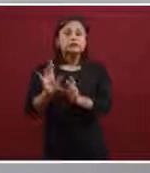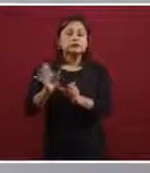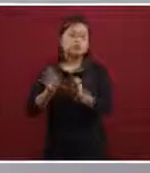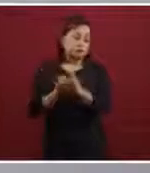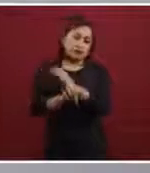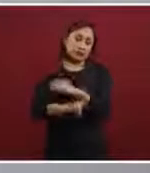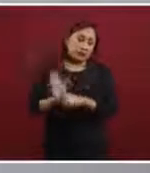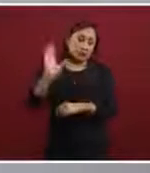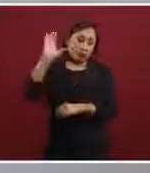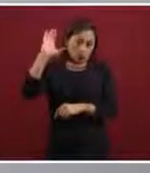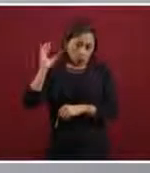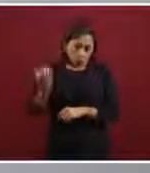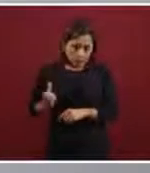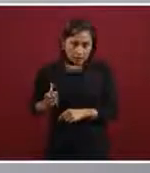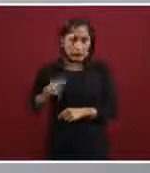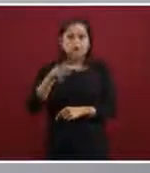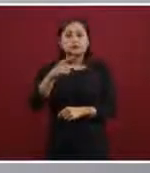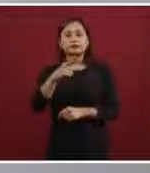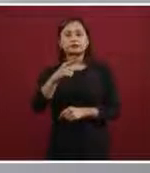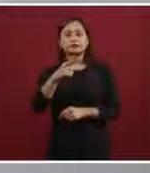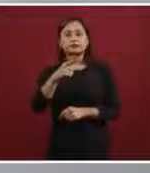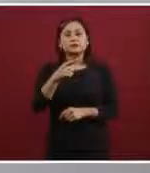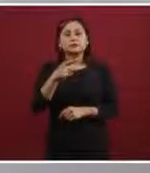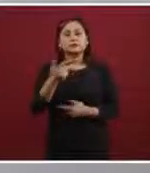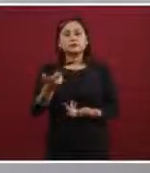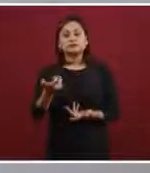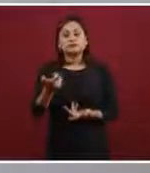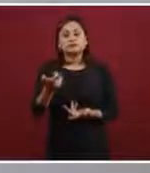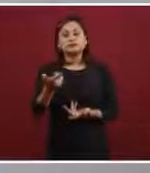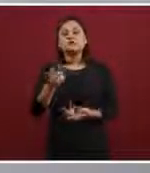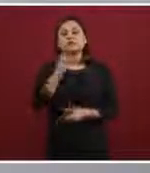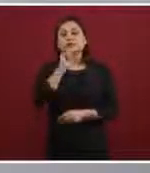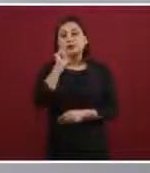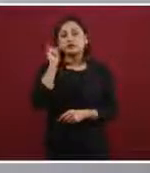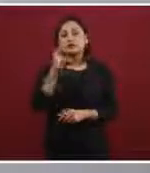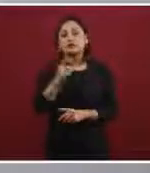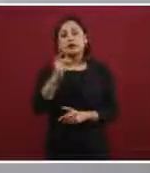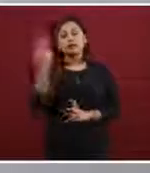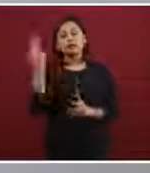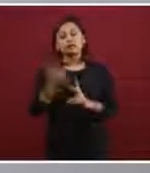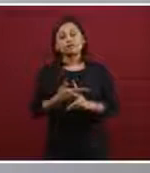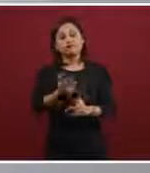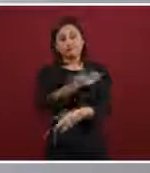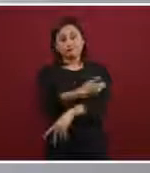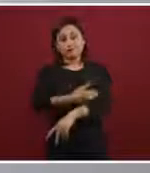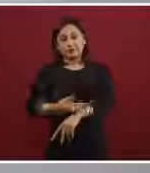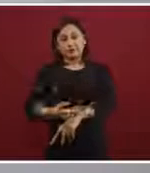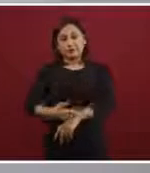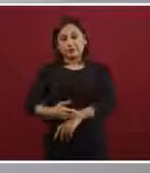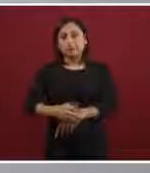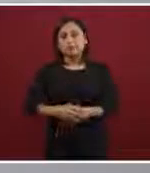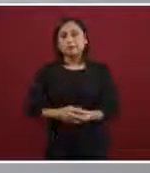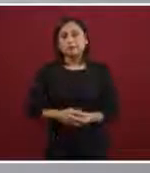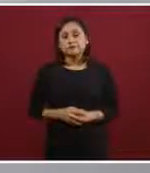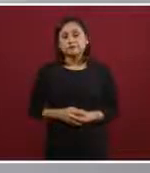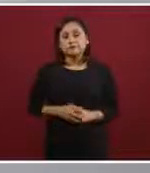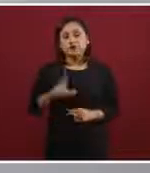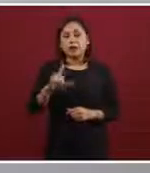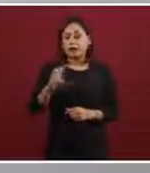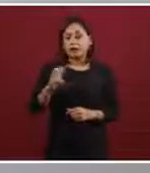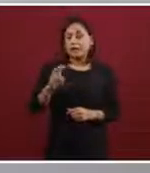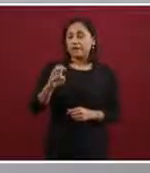de los asesinatos de las familias lebaron